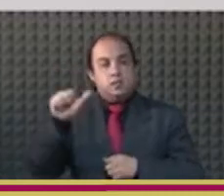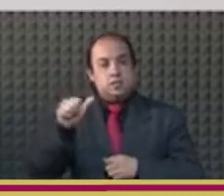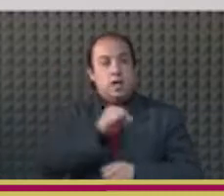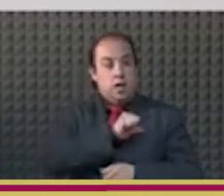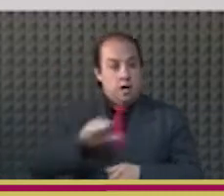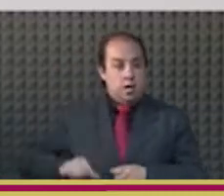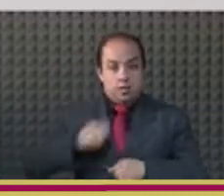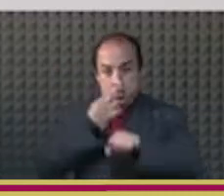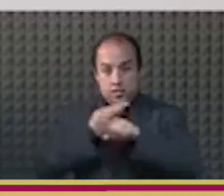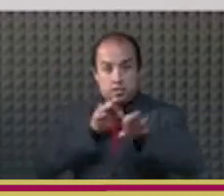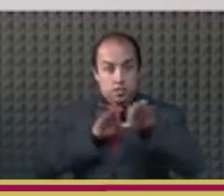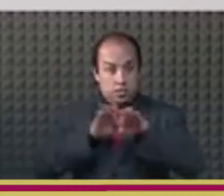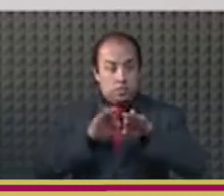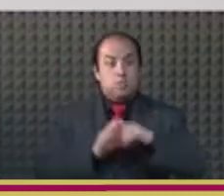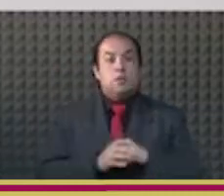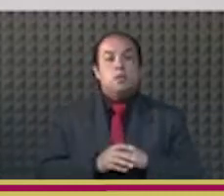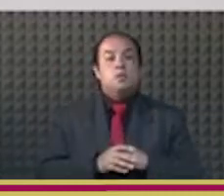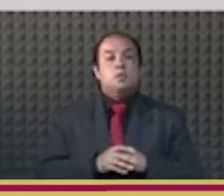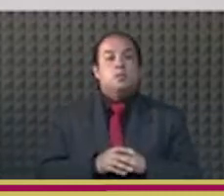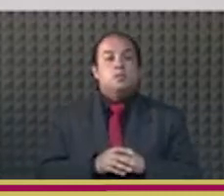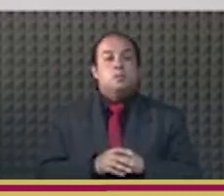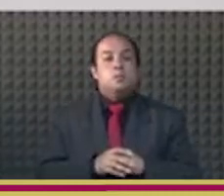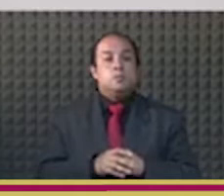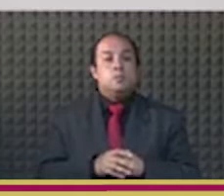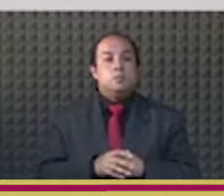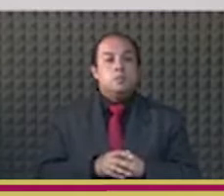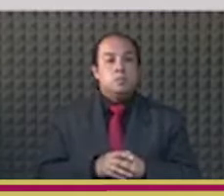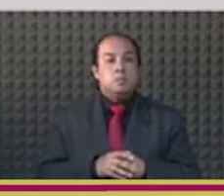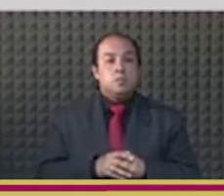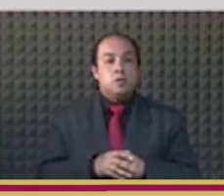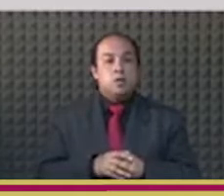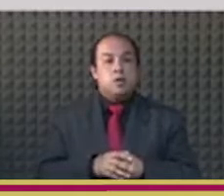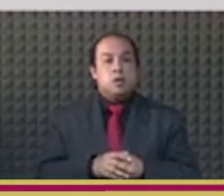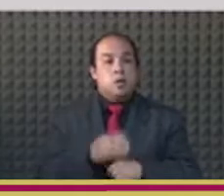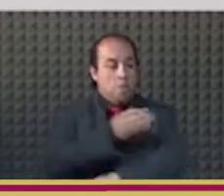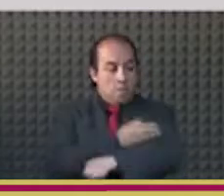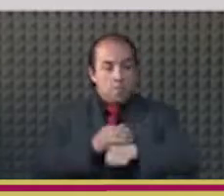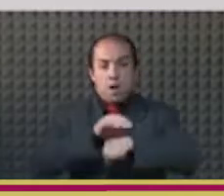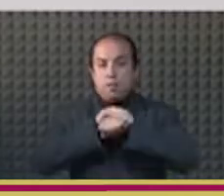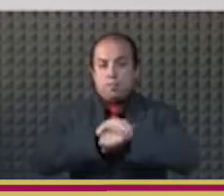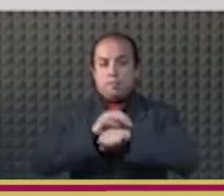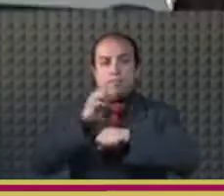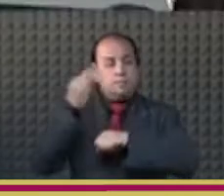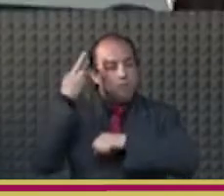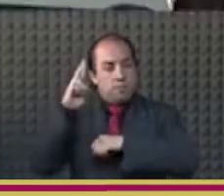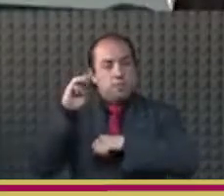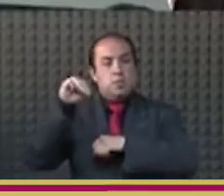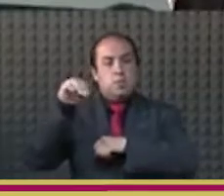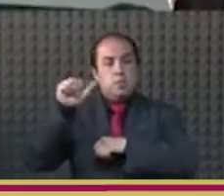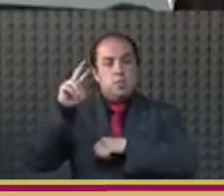secretaria de Trabajo y Previsión Social del Gobierno de México, a mi colega y amigo maestro Martí Batres